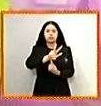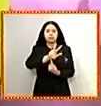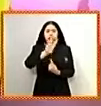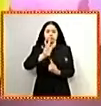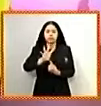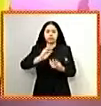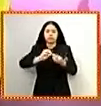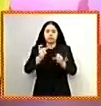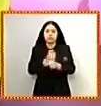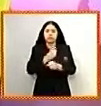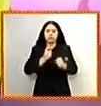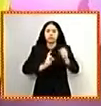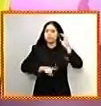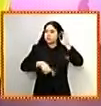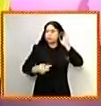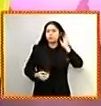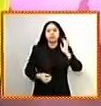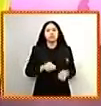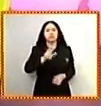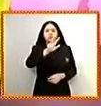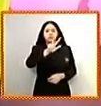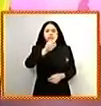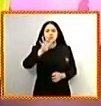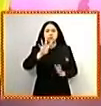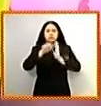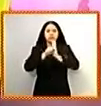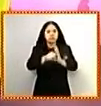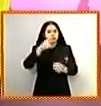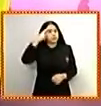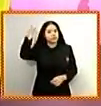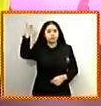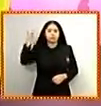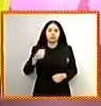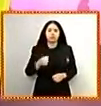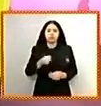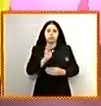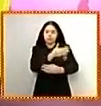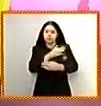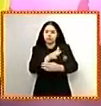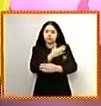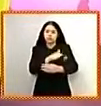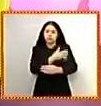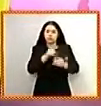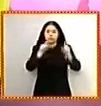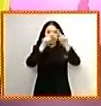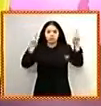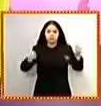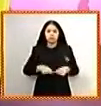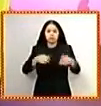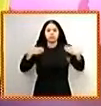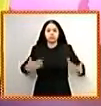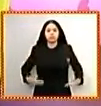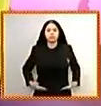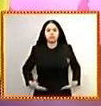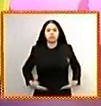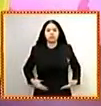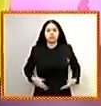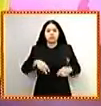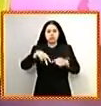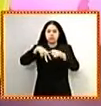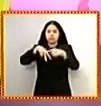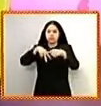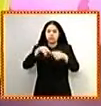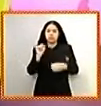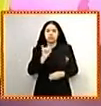4. Ganador de la diaria 34 con su símbolo de sueños música. En el cuadro del cuerpo está representado por el muslo